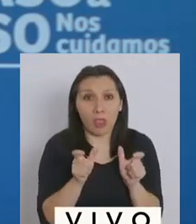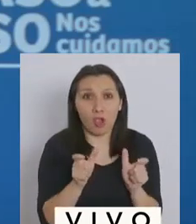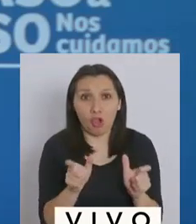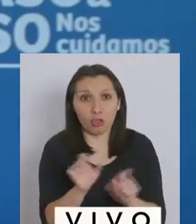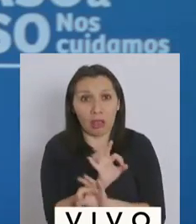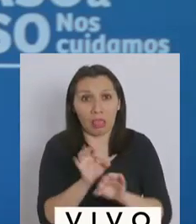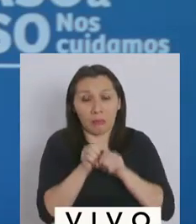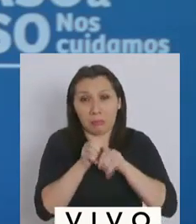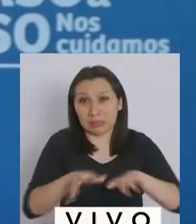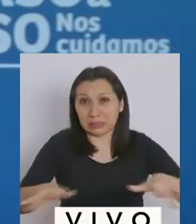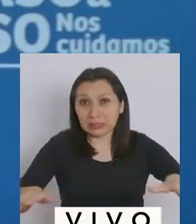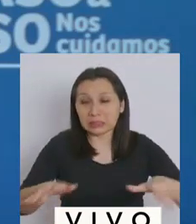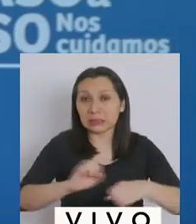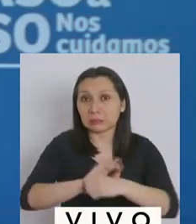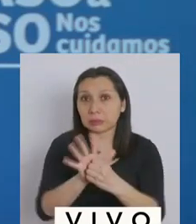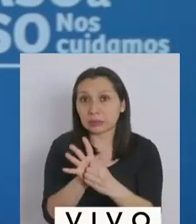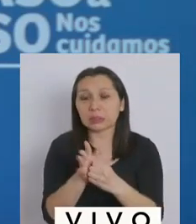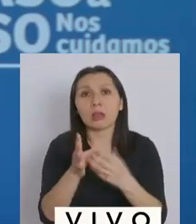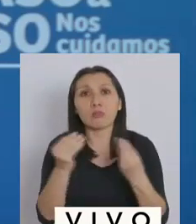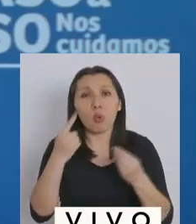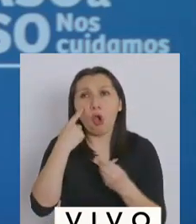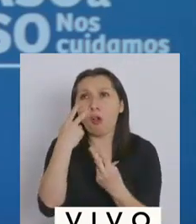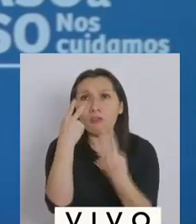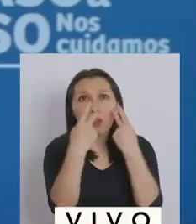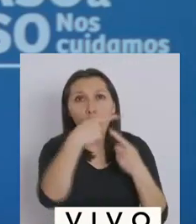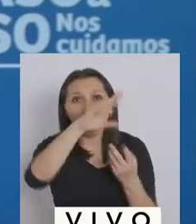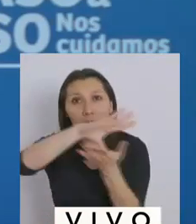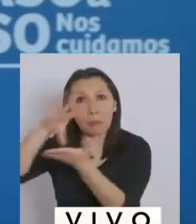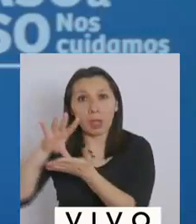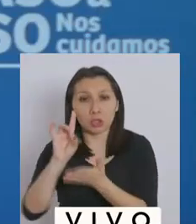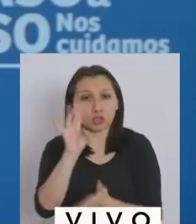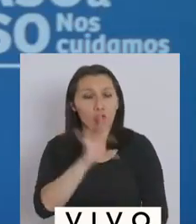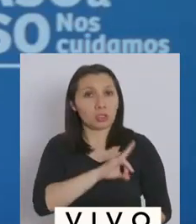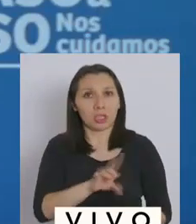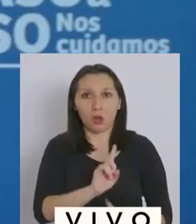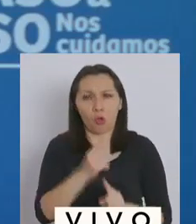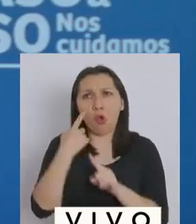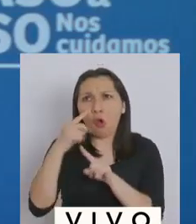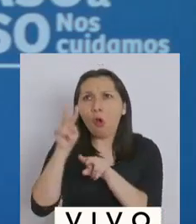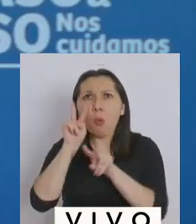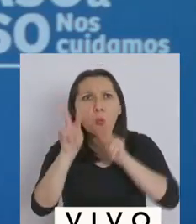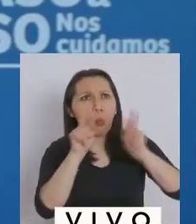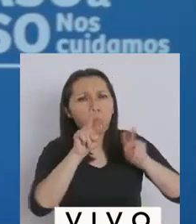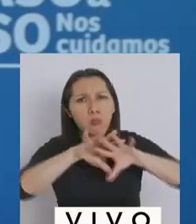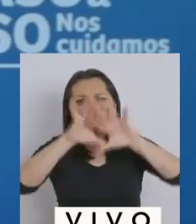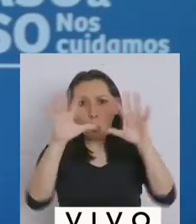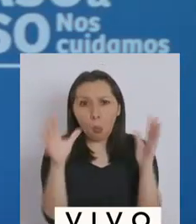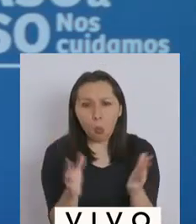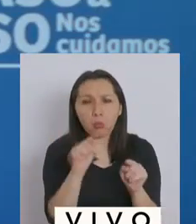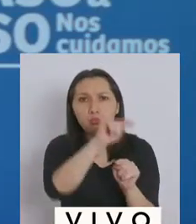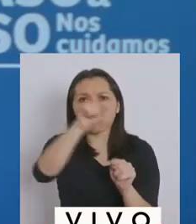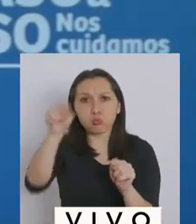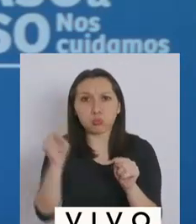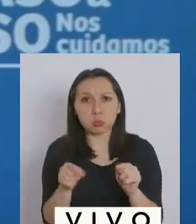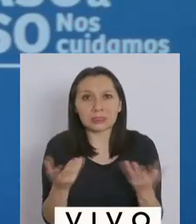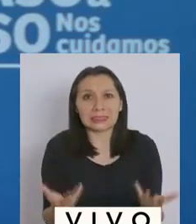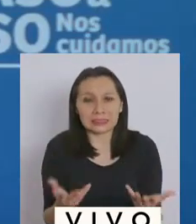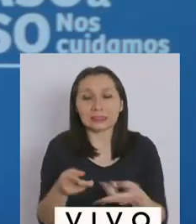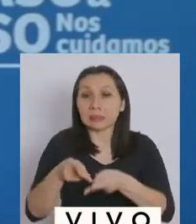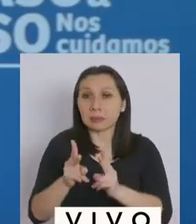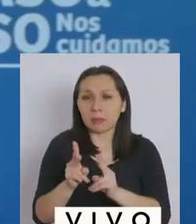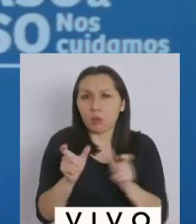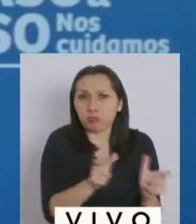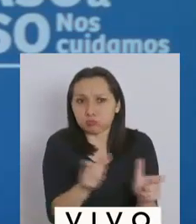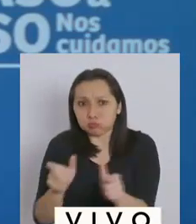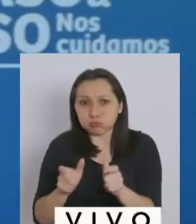esta pandemia, y tenemos los ejemplos de muchos países, no solamente de Chile, sino que del mundo entero, y que lo que nos permite